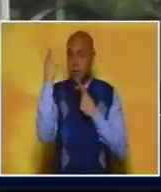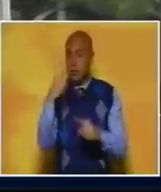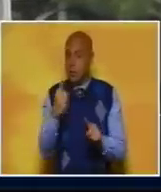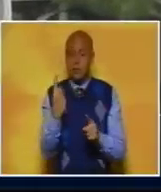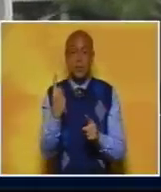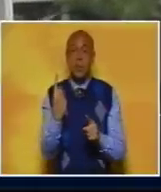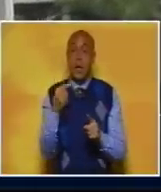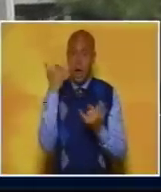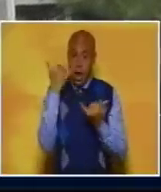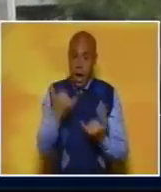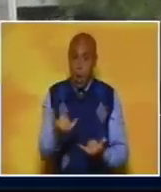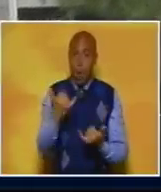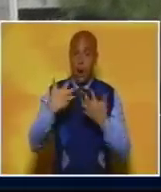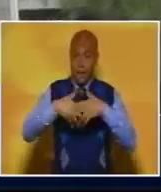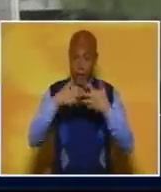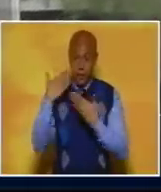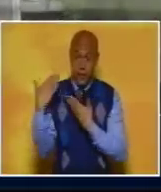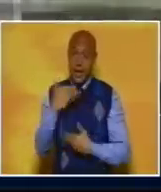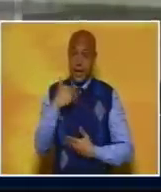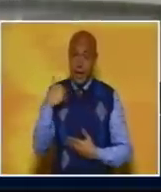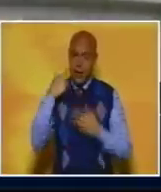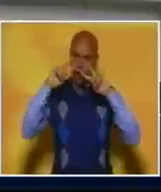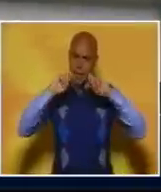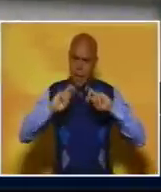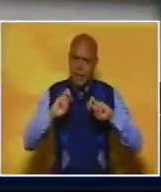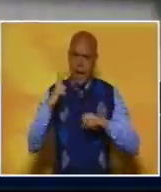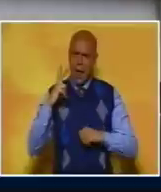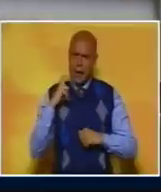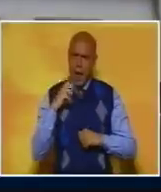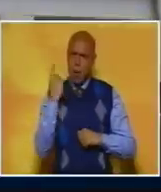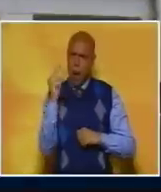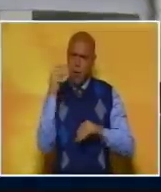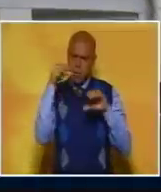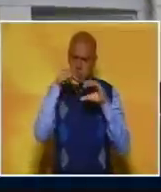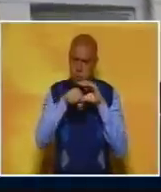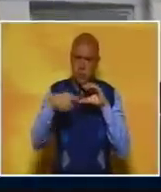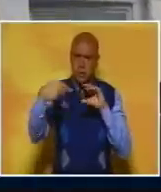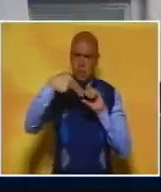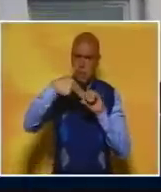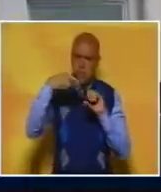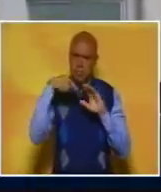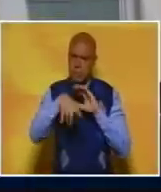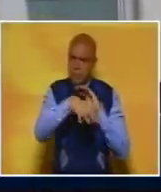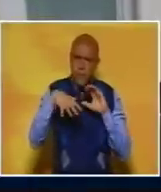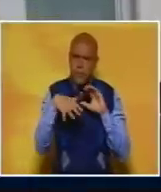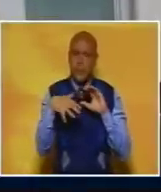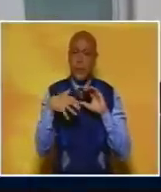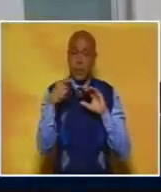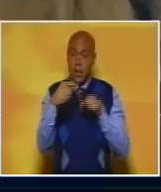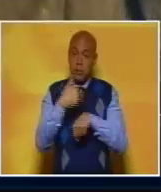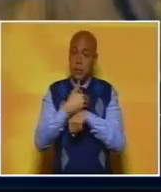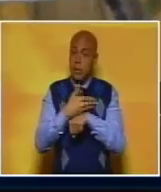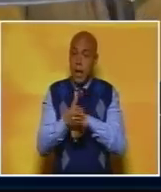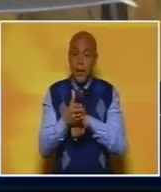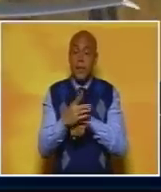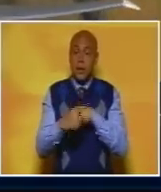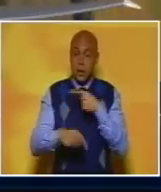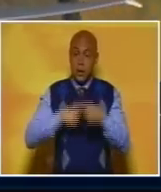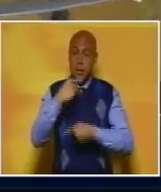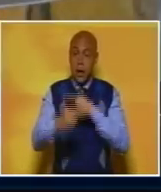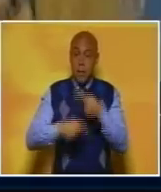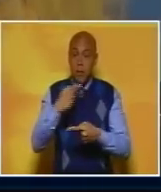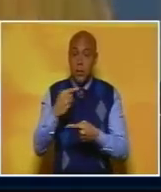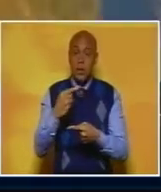demasiado. Boeing pretende investigar estos objetos extraños, pero afirmó que la situación no retrasará la vuelta de